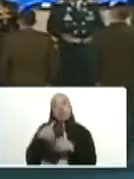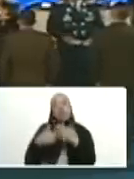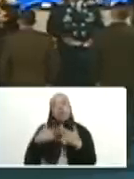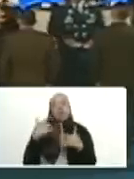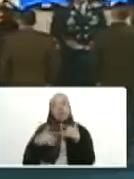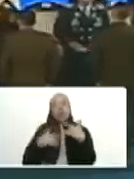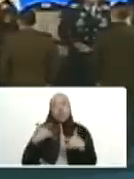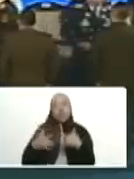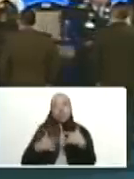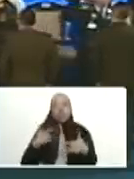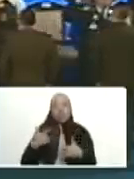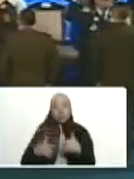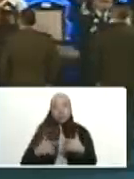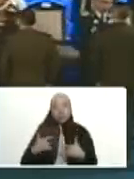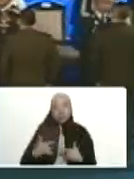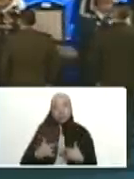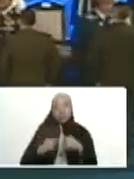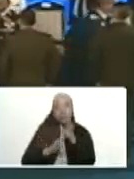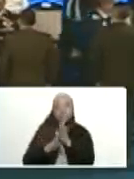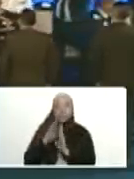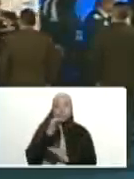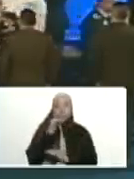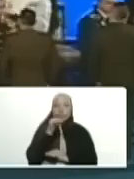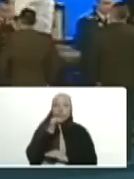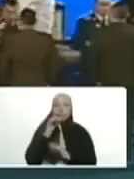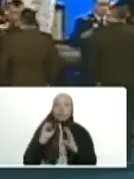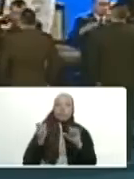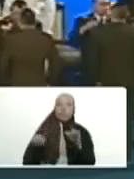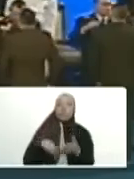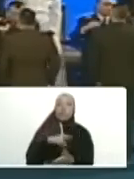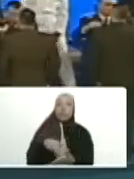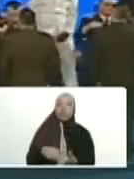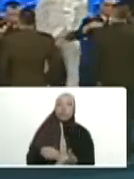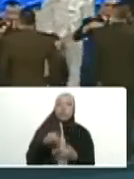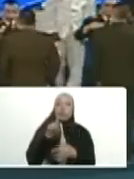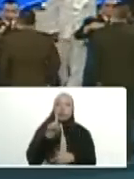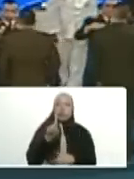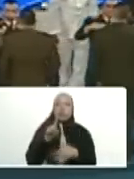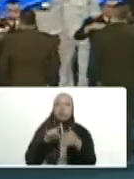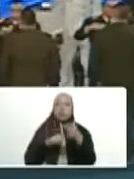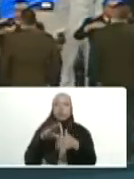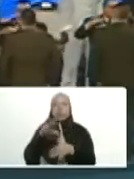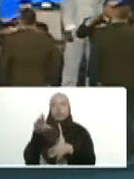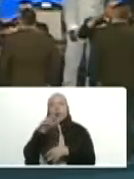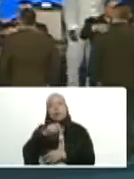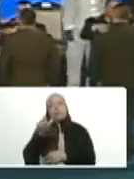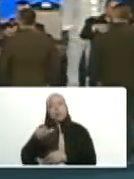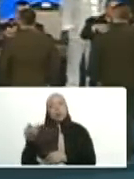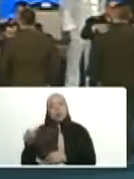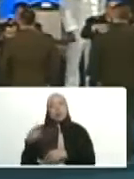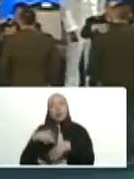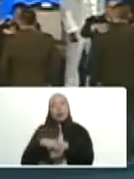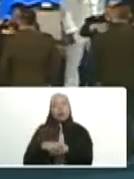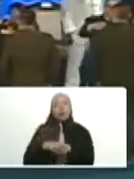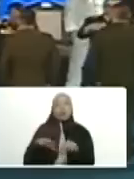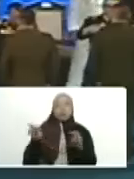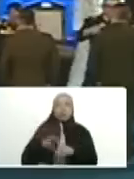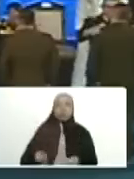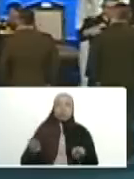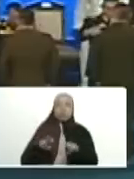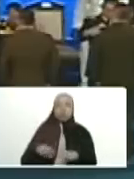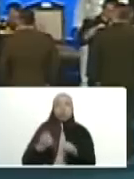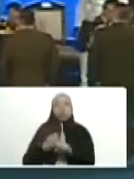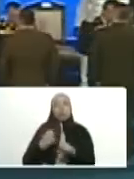activos, entre ellos una creciente milicia nacional formada por cientos de miles de personas en capacidad de